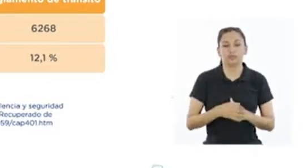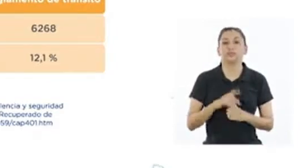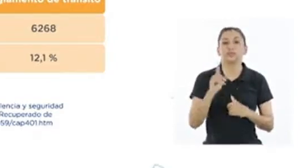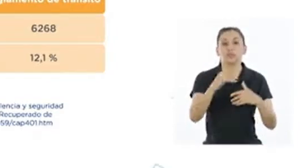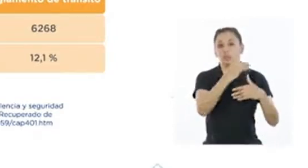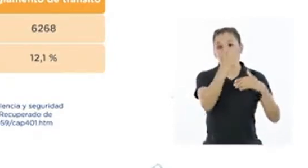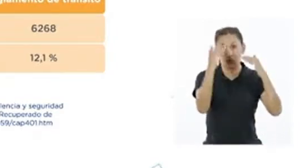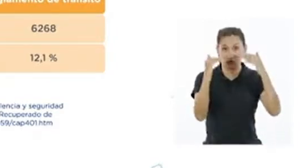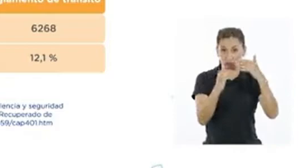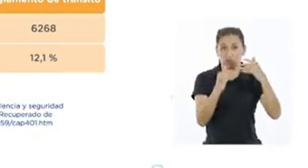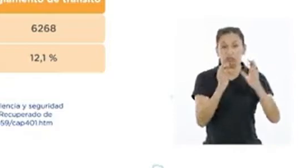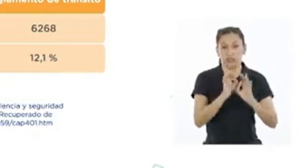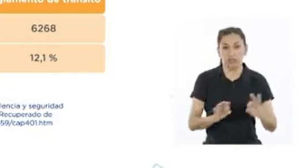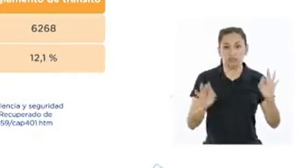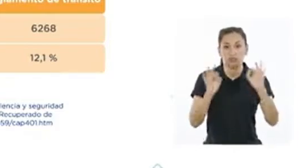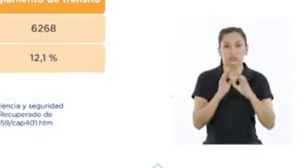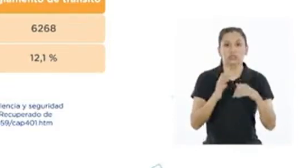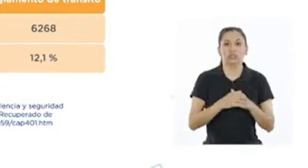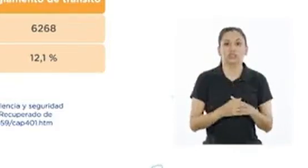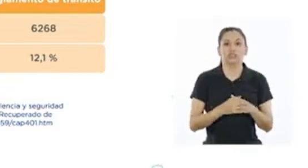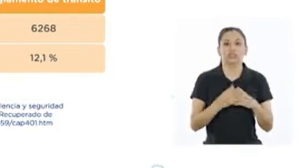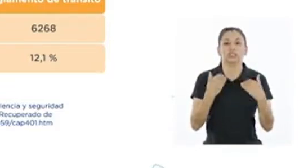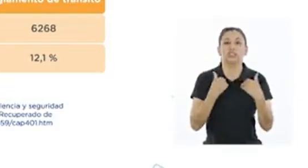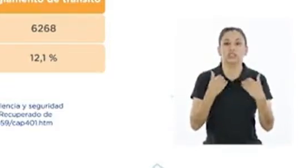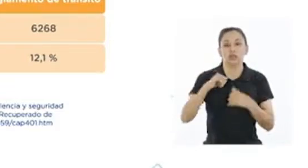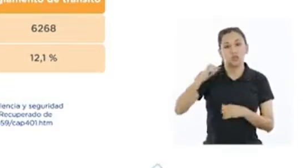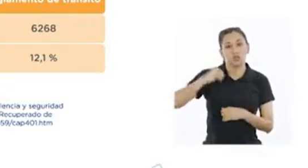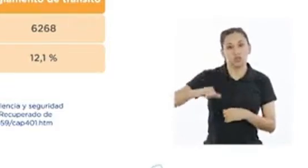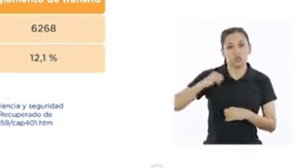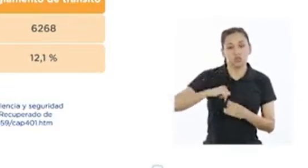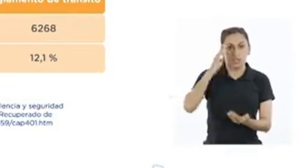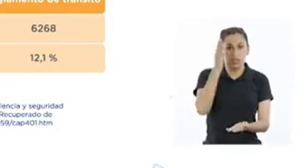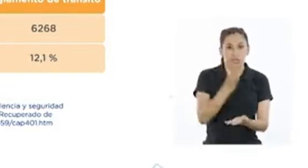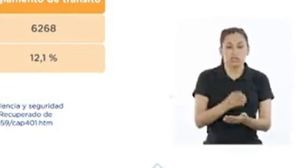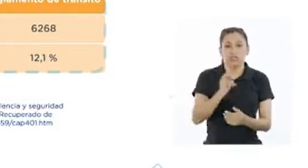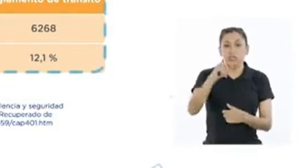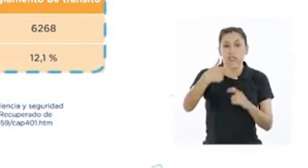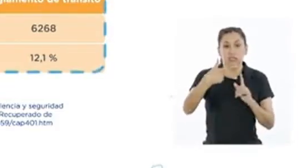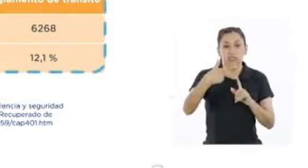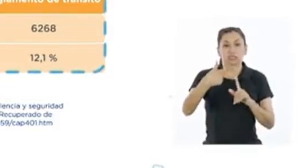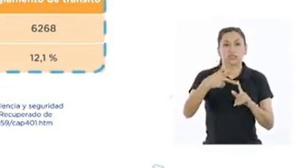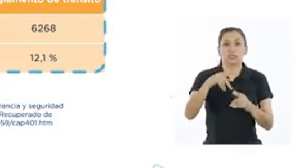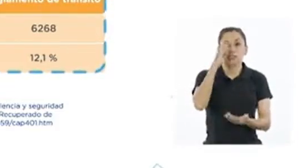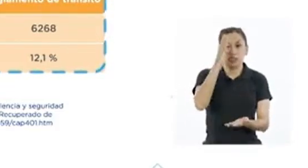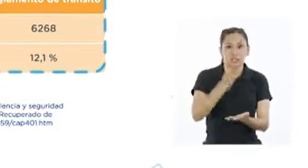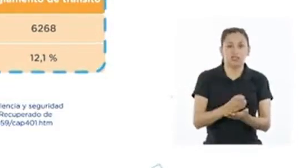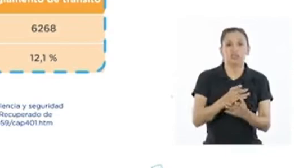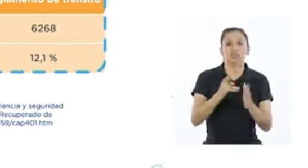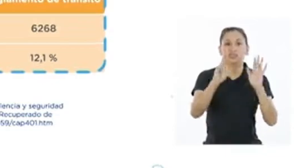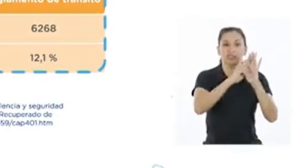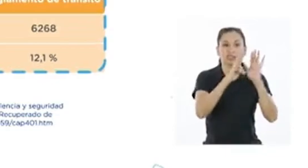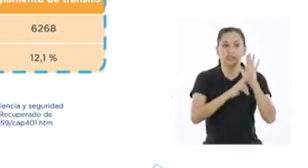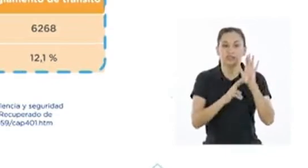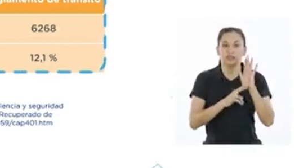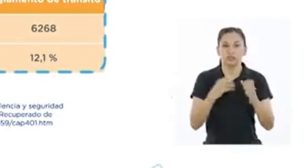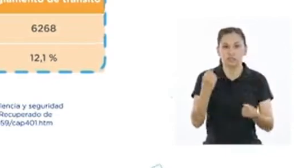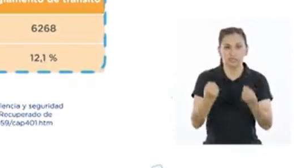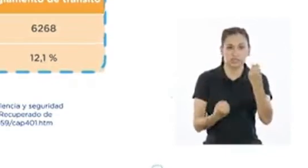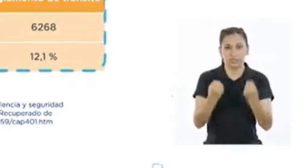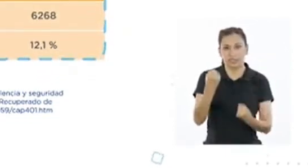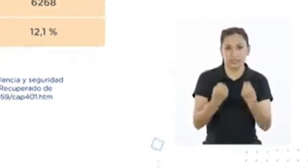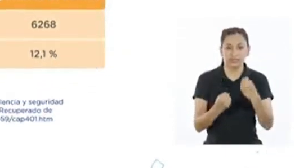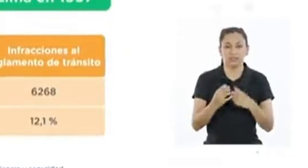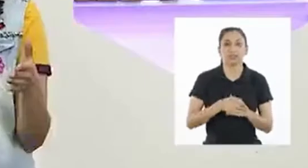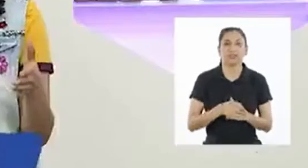Le siguen, en orden de importancia, las infracciones municipales y, en tercer lugar, las infracciones al reglamento de